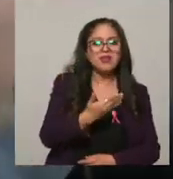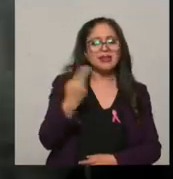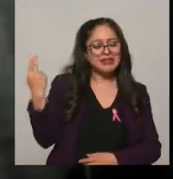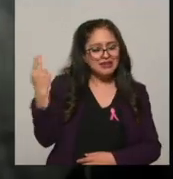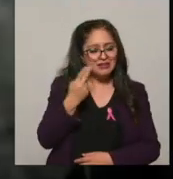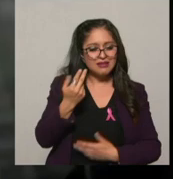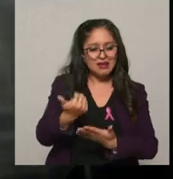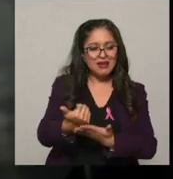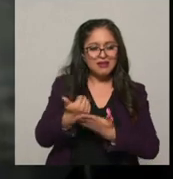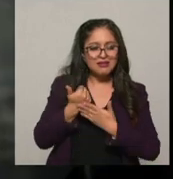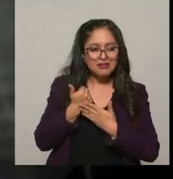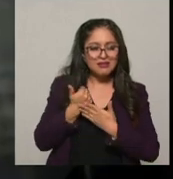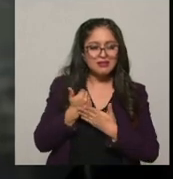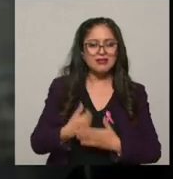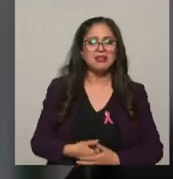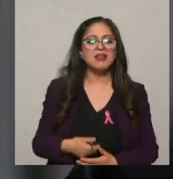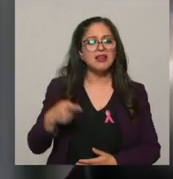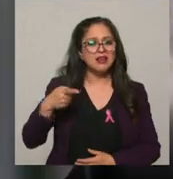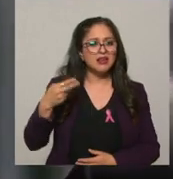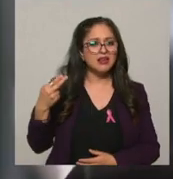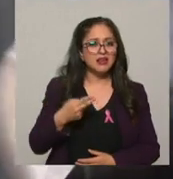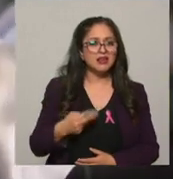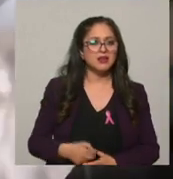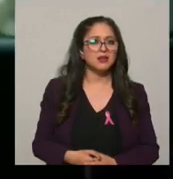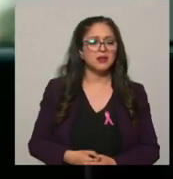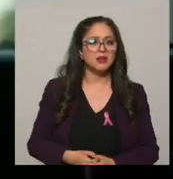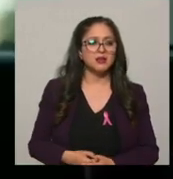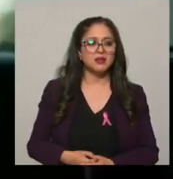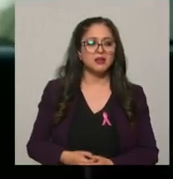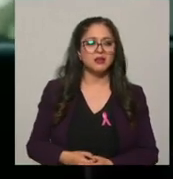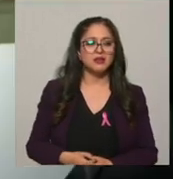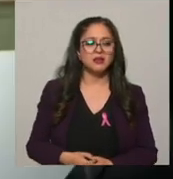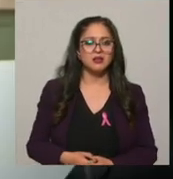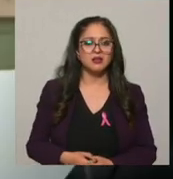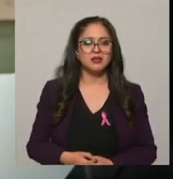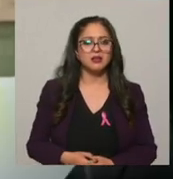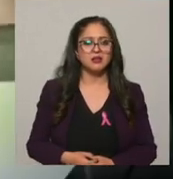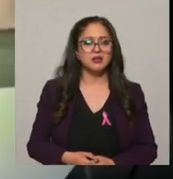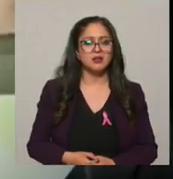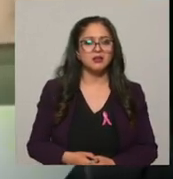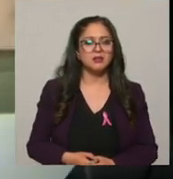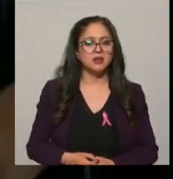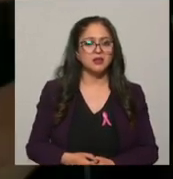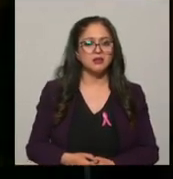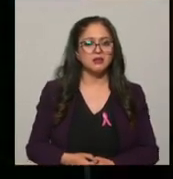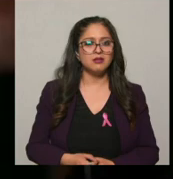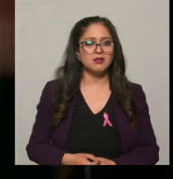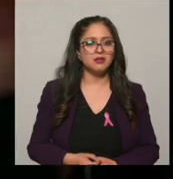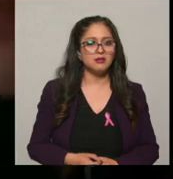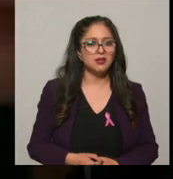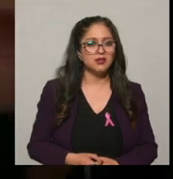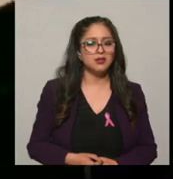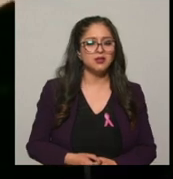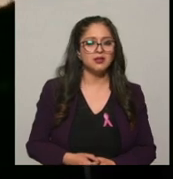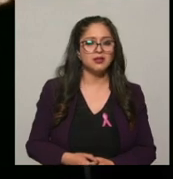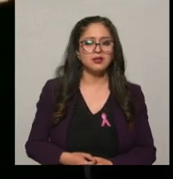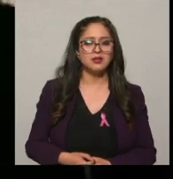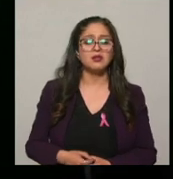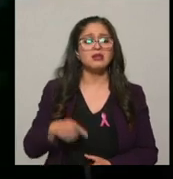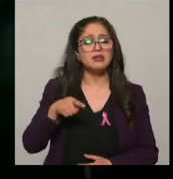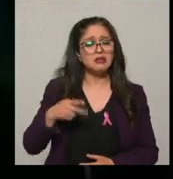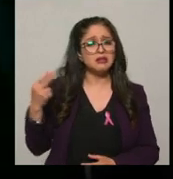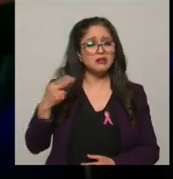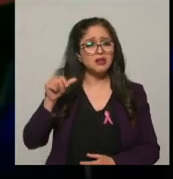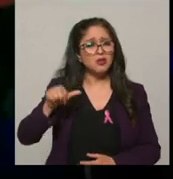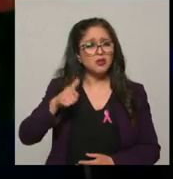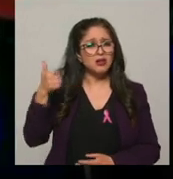porque tuvo ella que huir de la violencia que hay en México. Y en Alemania tenemos una compañera hondureña que